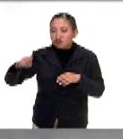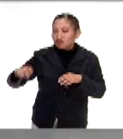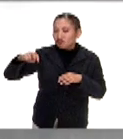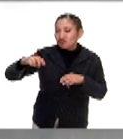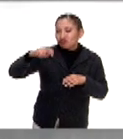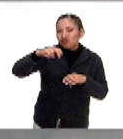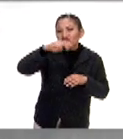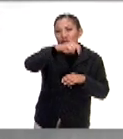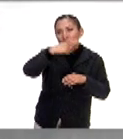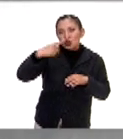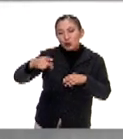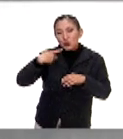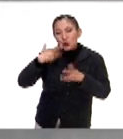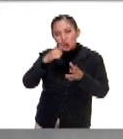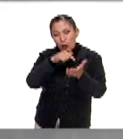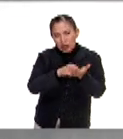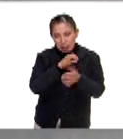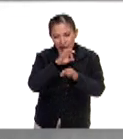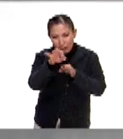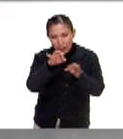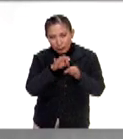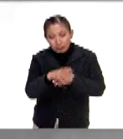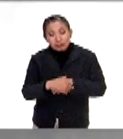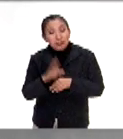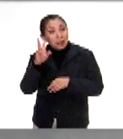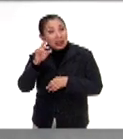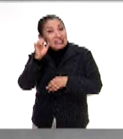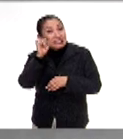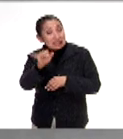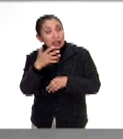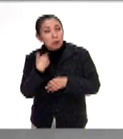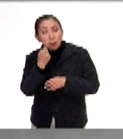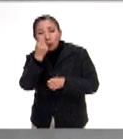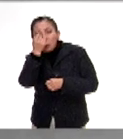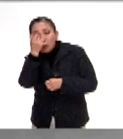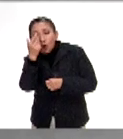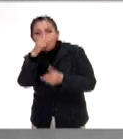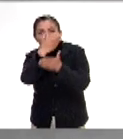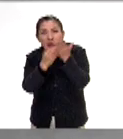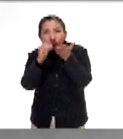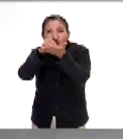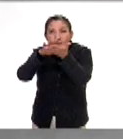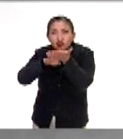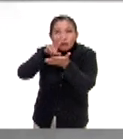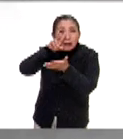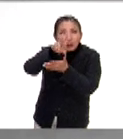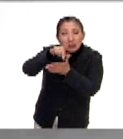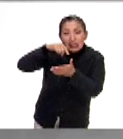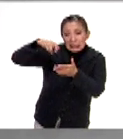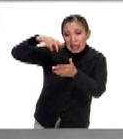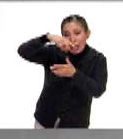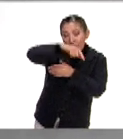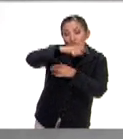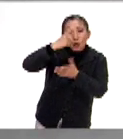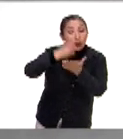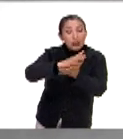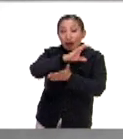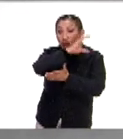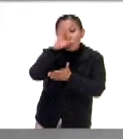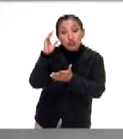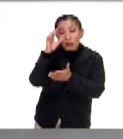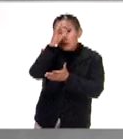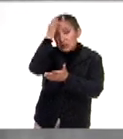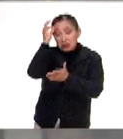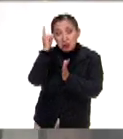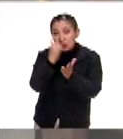las escaleras de su estudio. Y en realidad sí, eso sí son muy pocos los registros que hay. En esa escalera yo es la única foto que he visto a